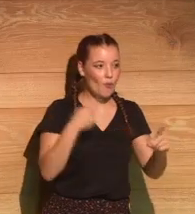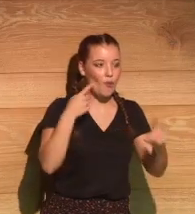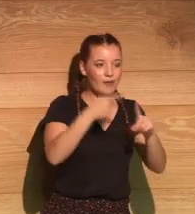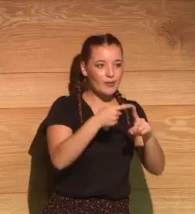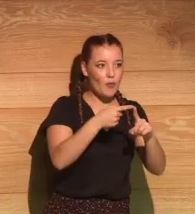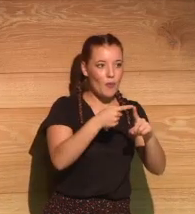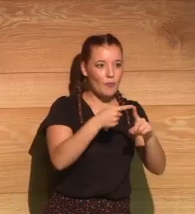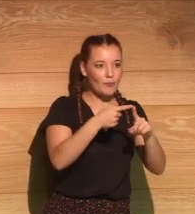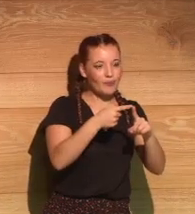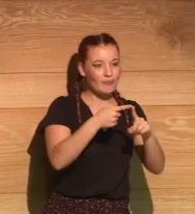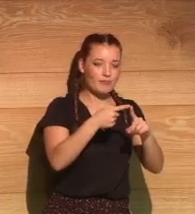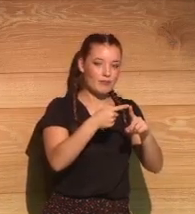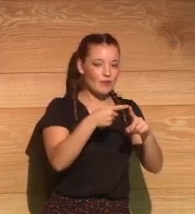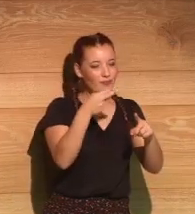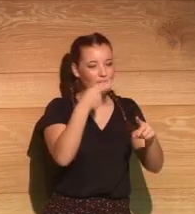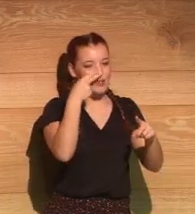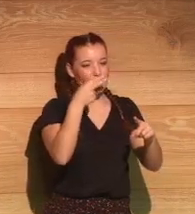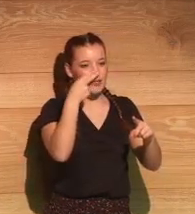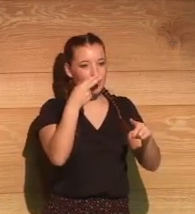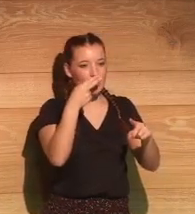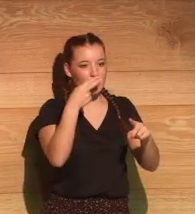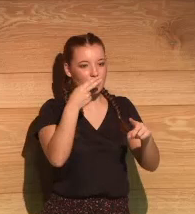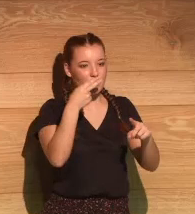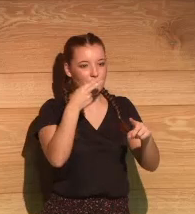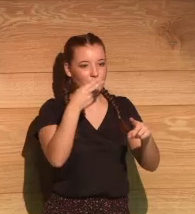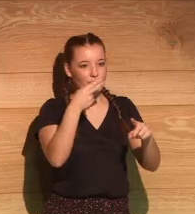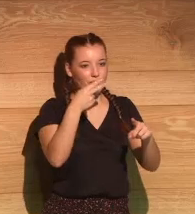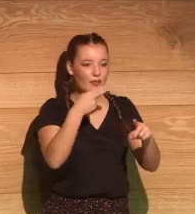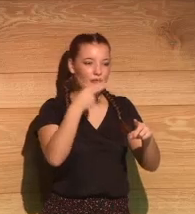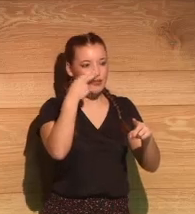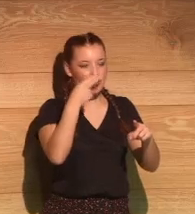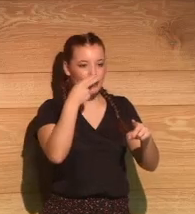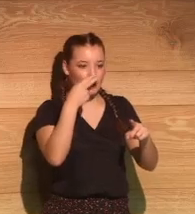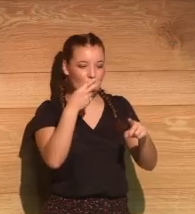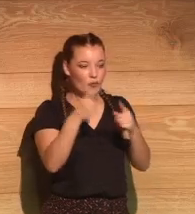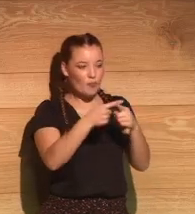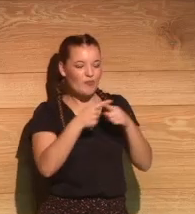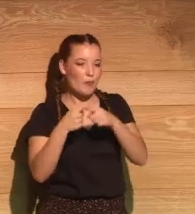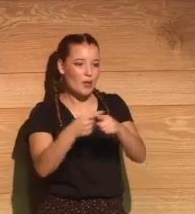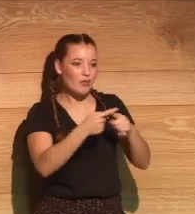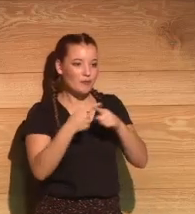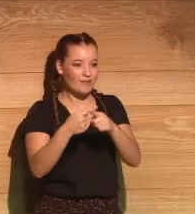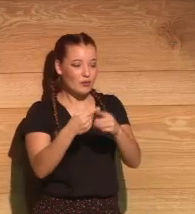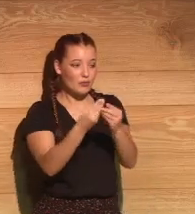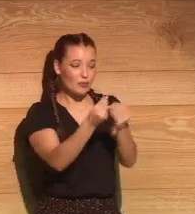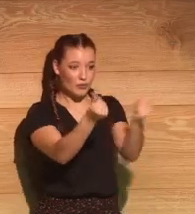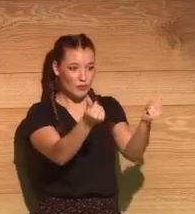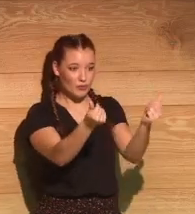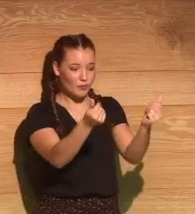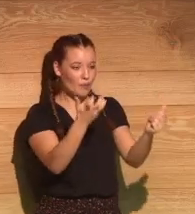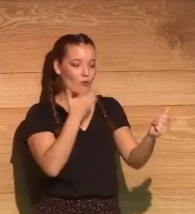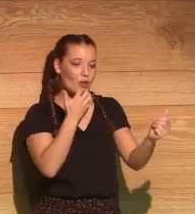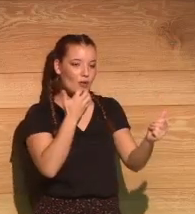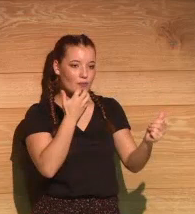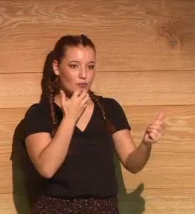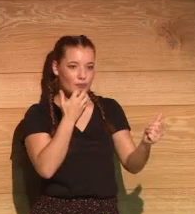para borrar los intereses digamos de clase, los intereses compartidos que tenemos, por ejemplo, pues a